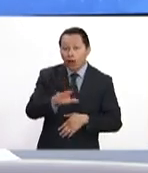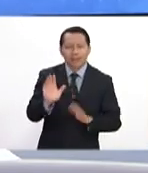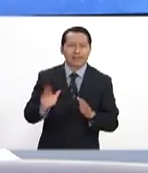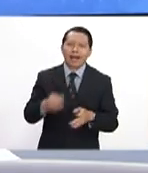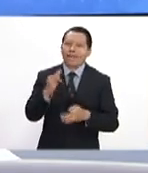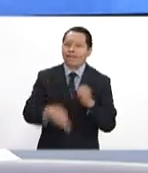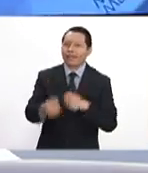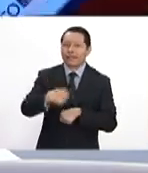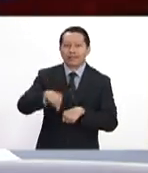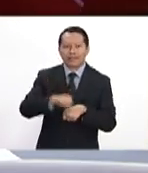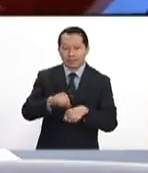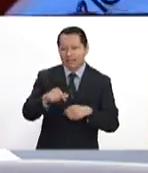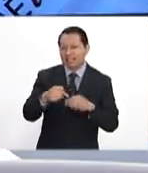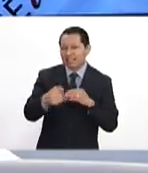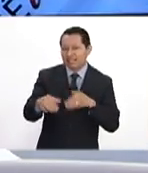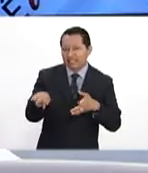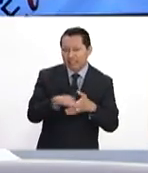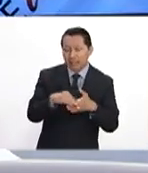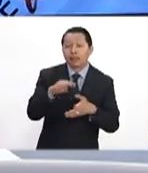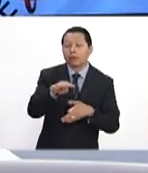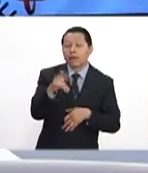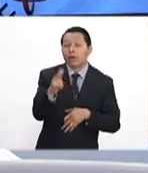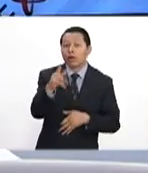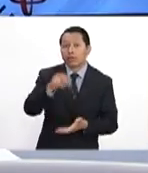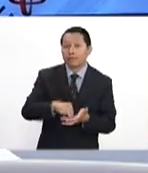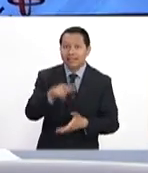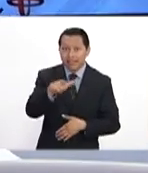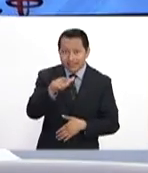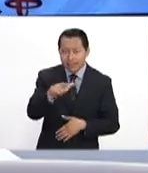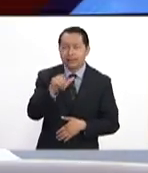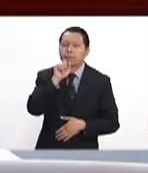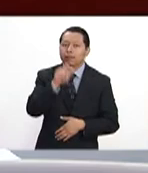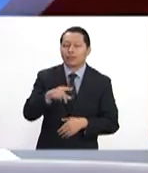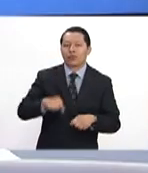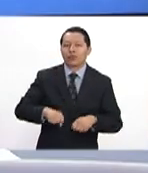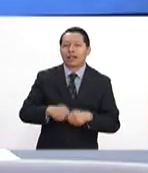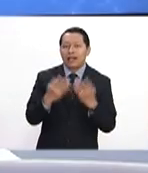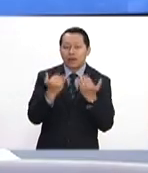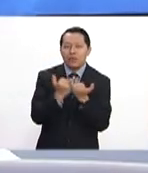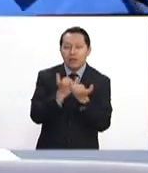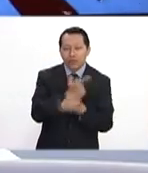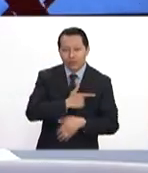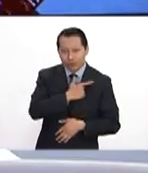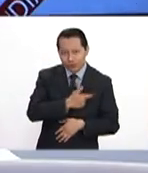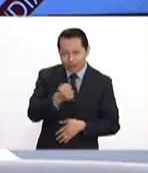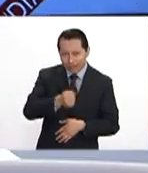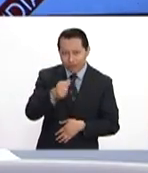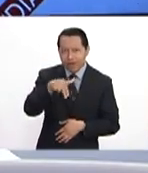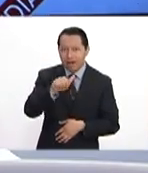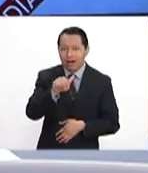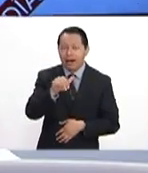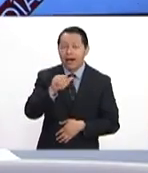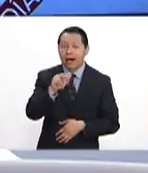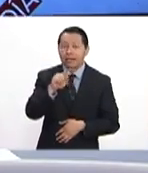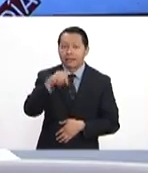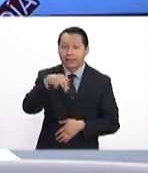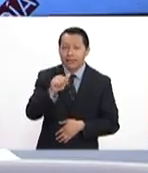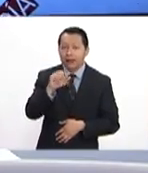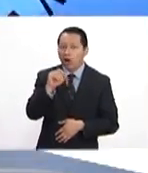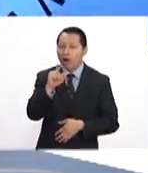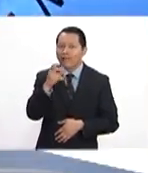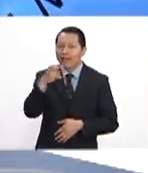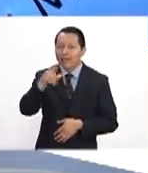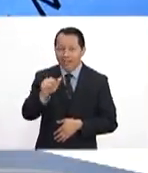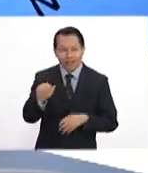de semana, 19 de julio del 2017. Y por supuesto, saludo con mucho gusto esta mañana a Ana Cristina Olvera. Ana Cris, ¿cómo estás?